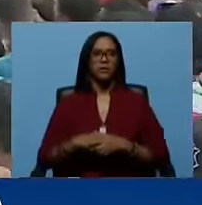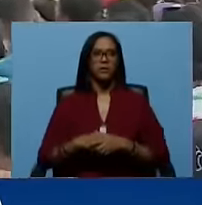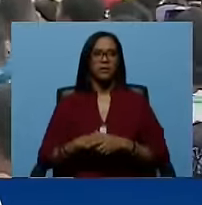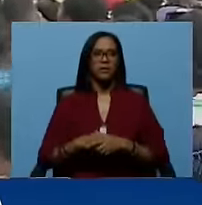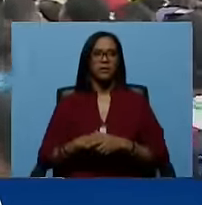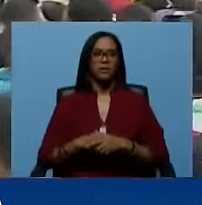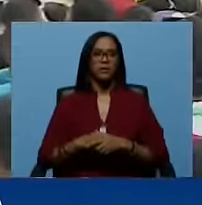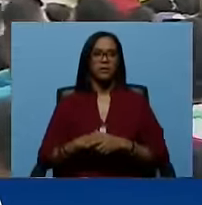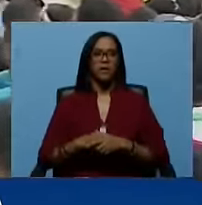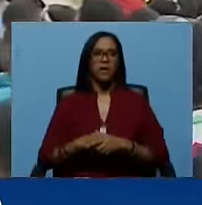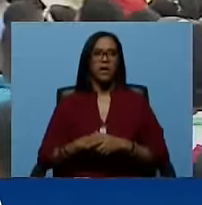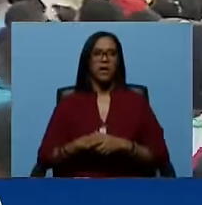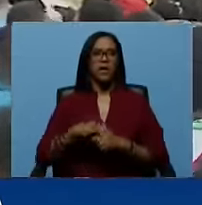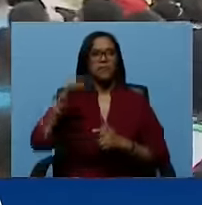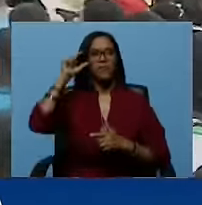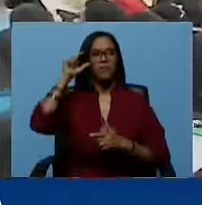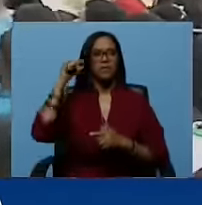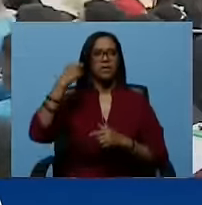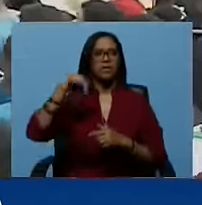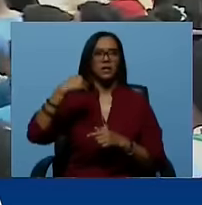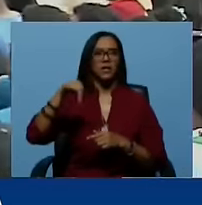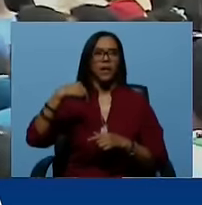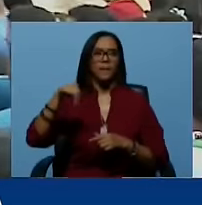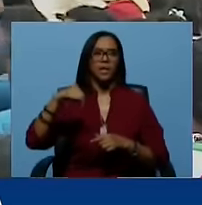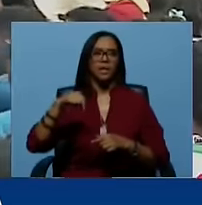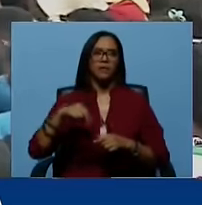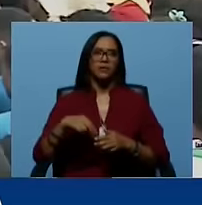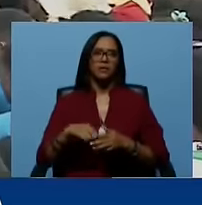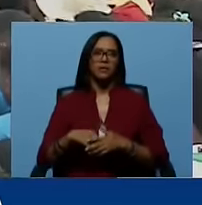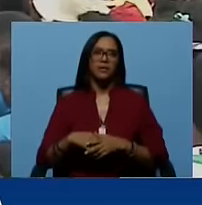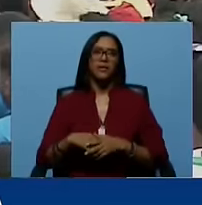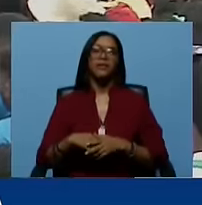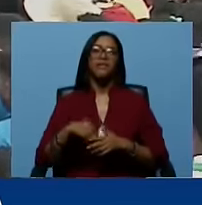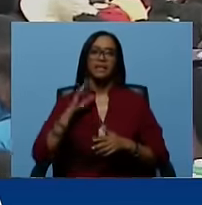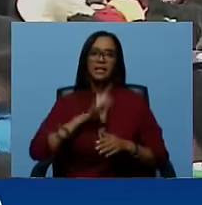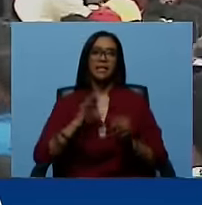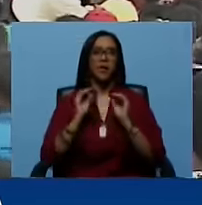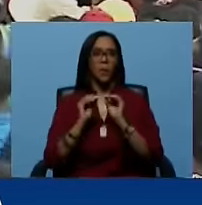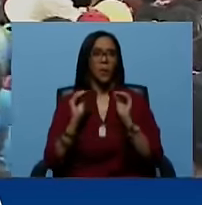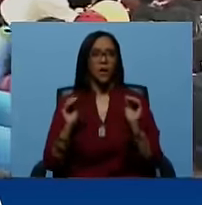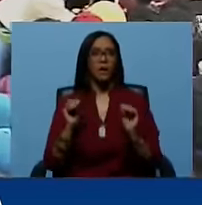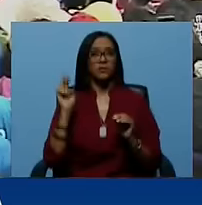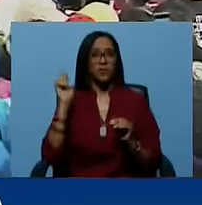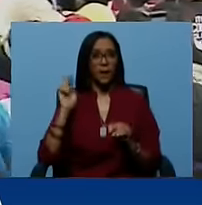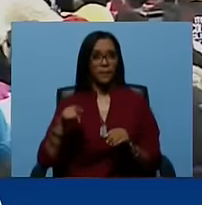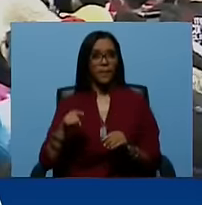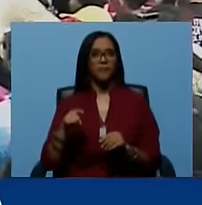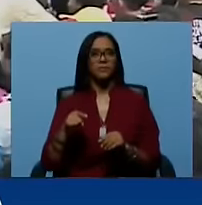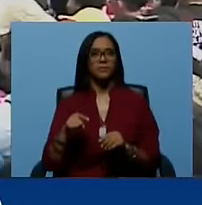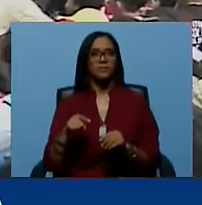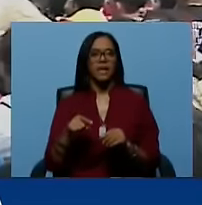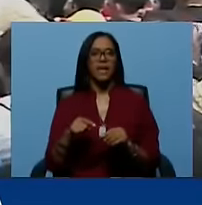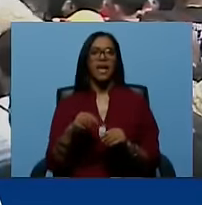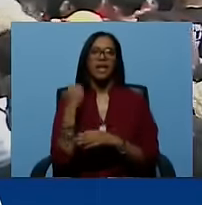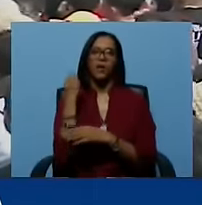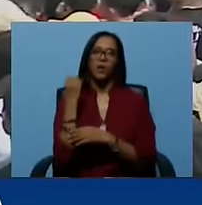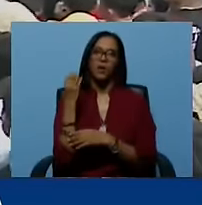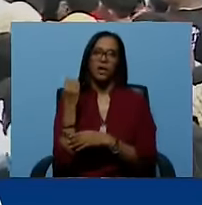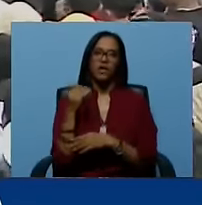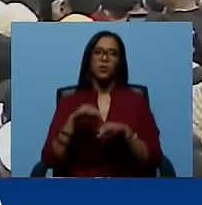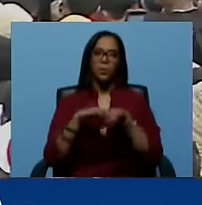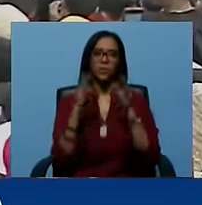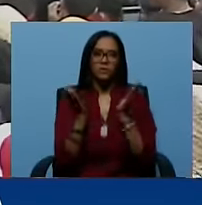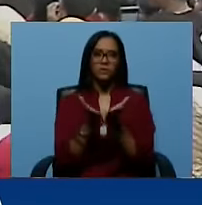que en esa fecha de noviembre se está convocando también el gran Congreso Mundial de la